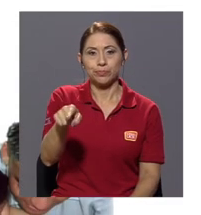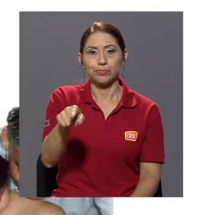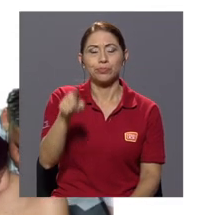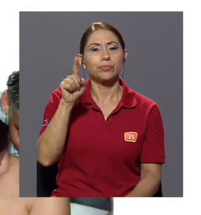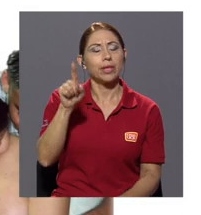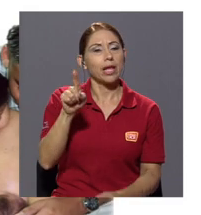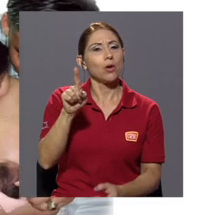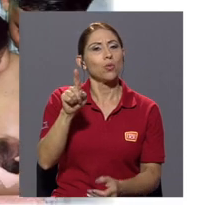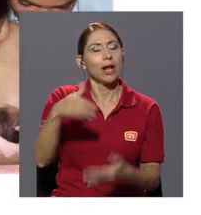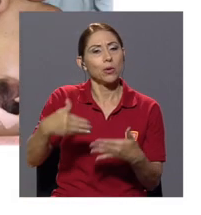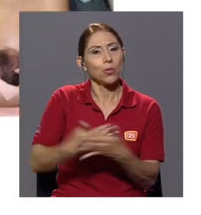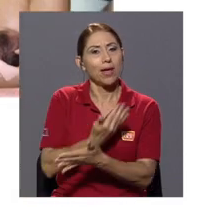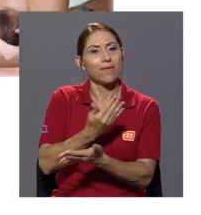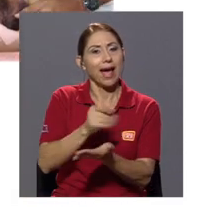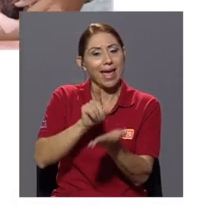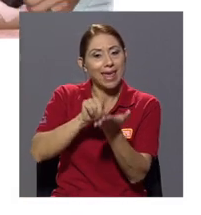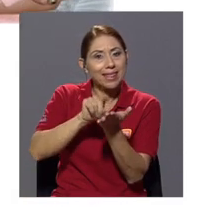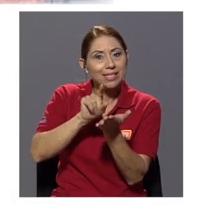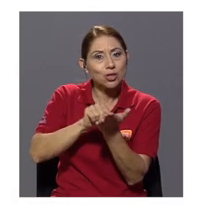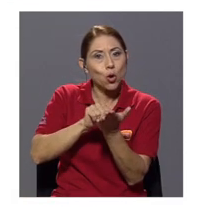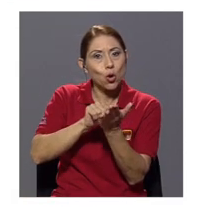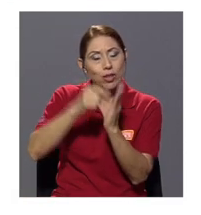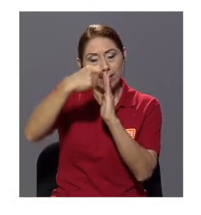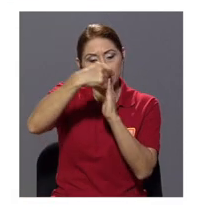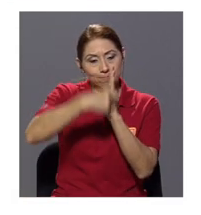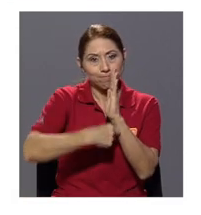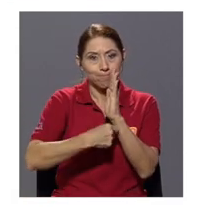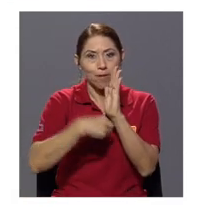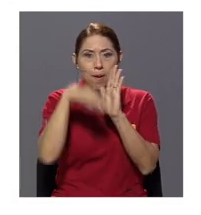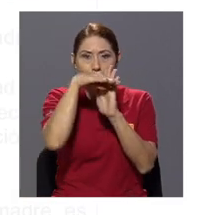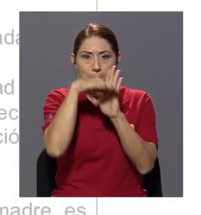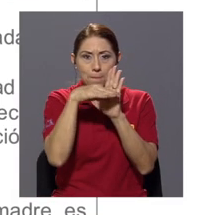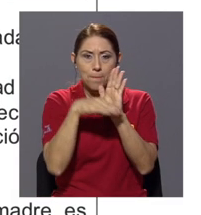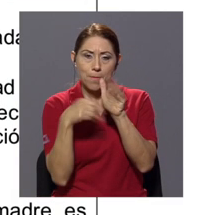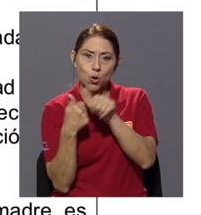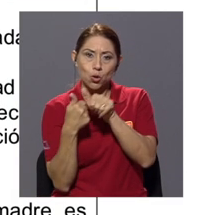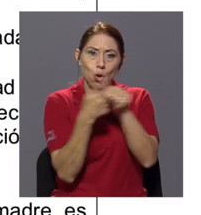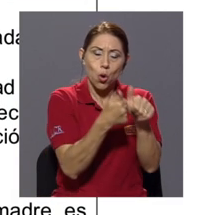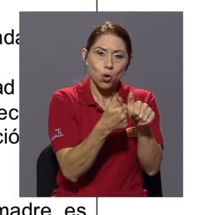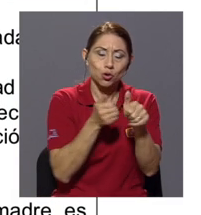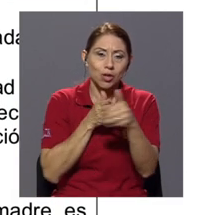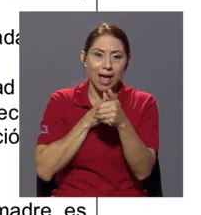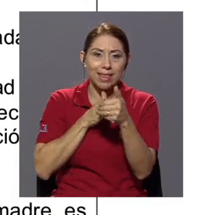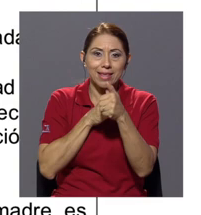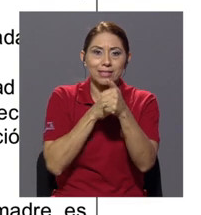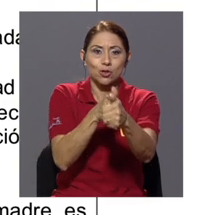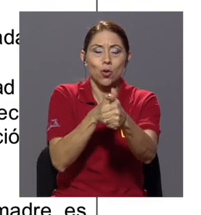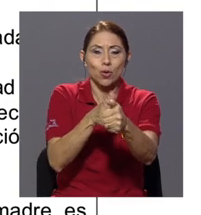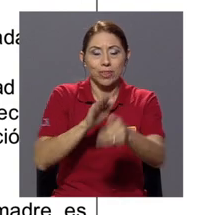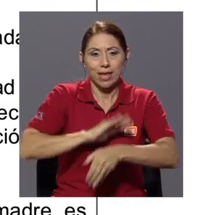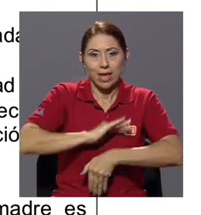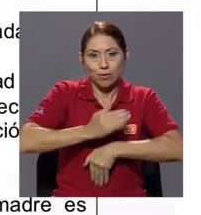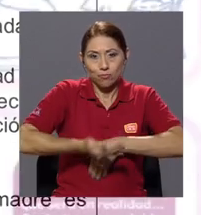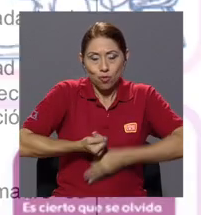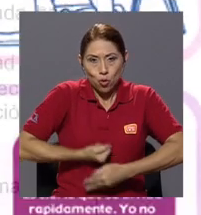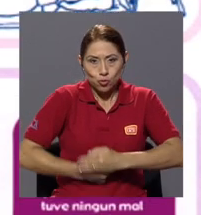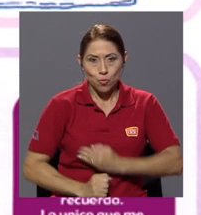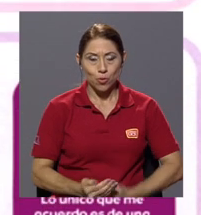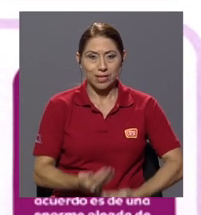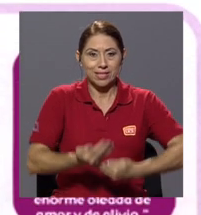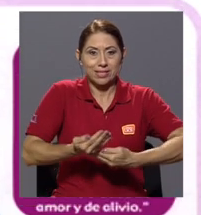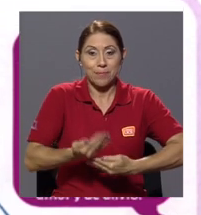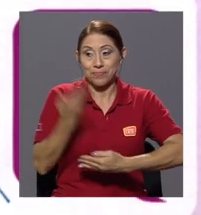los protocolos en la guía de atención de obstetricia verdad en maternidad en ese en ese año 2008 pasamos